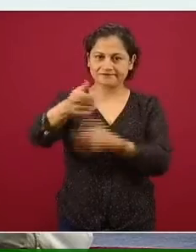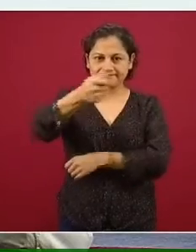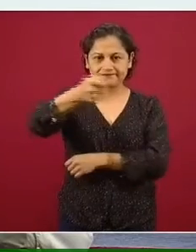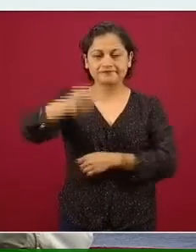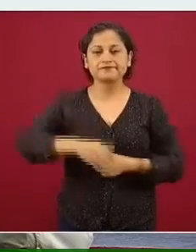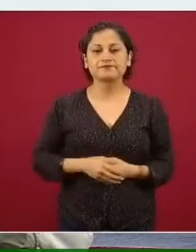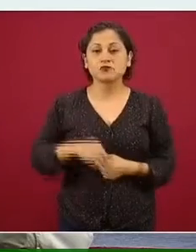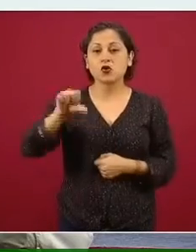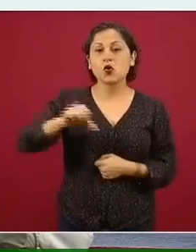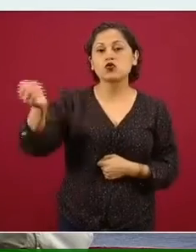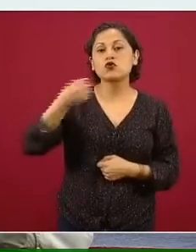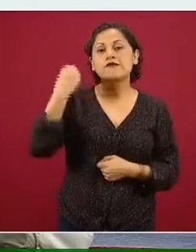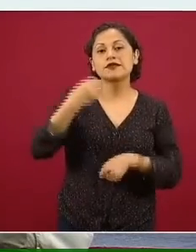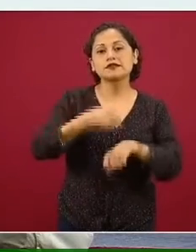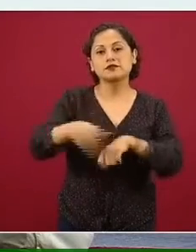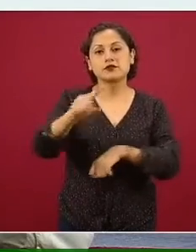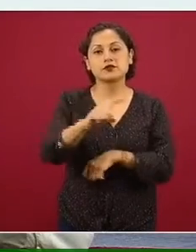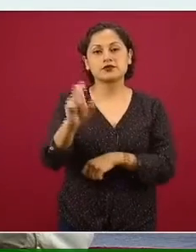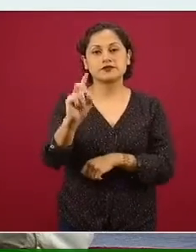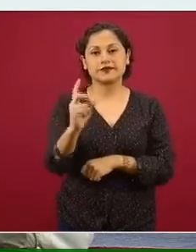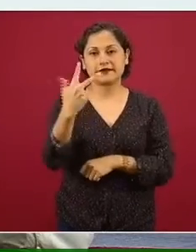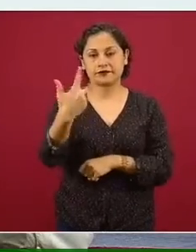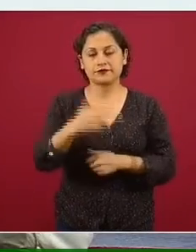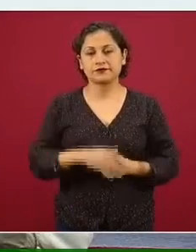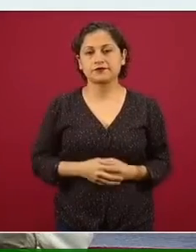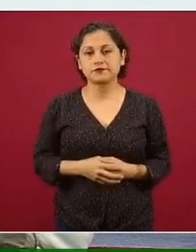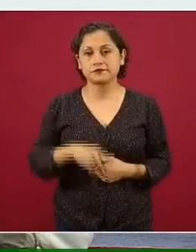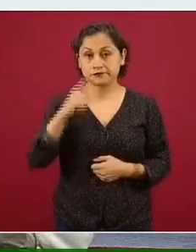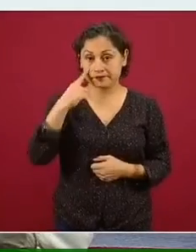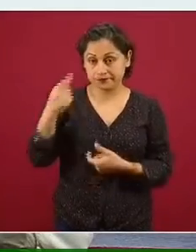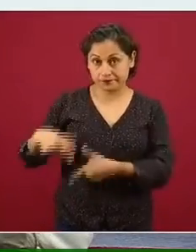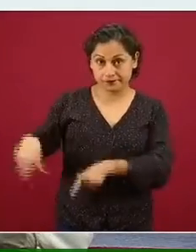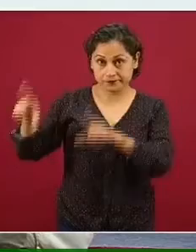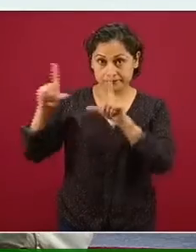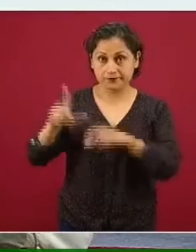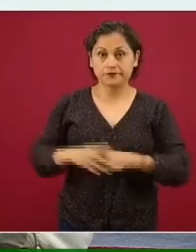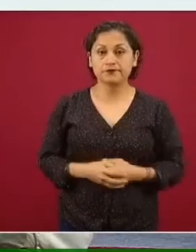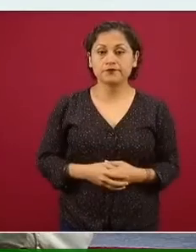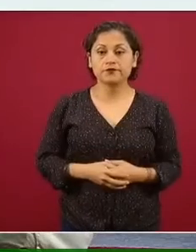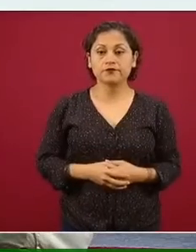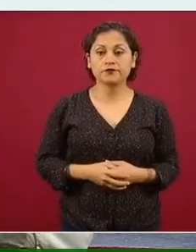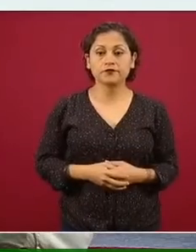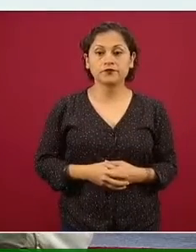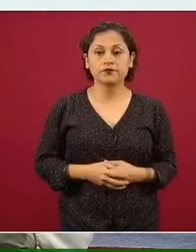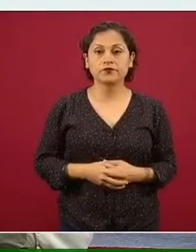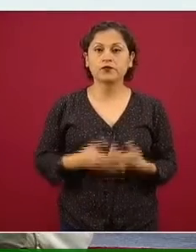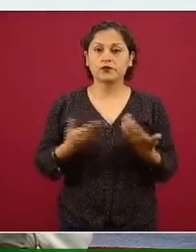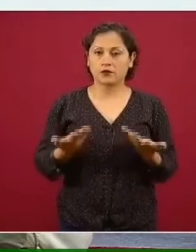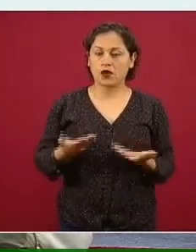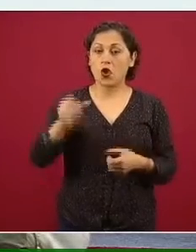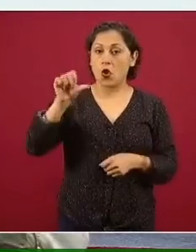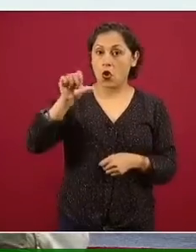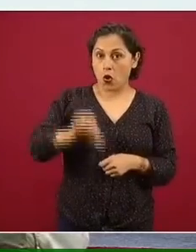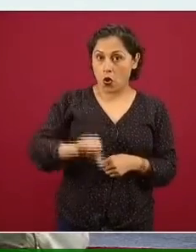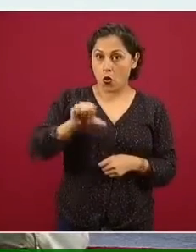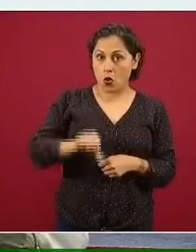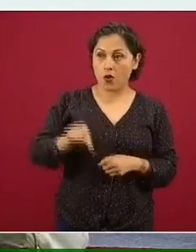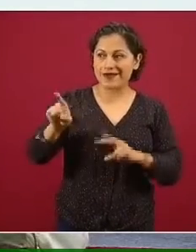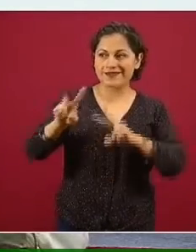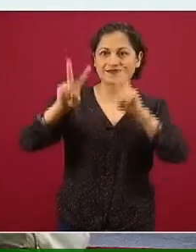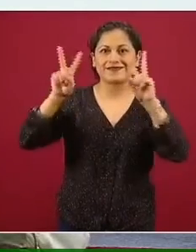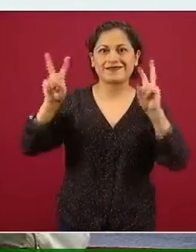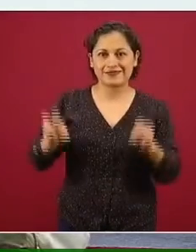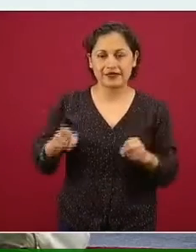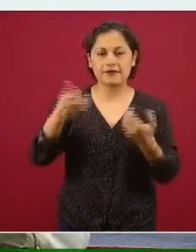la número 138. Veamos la siguiente diapositiva. El día de hoy, precisamente por la temática que traemos en relación a